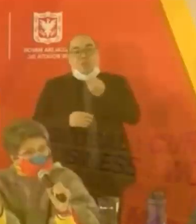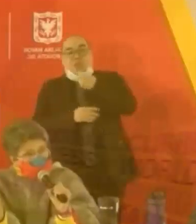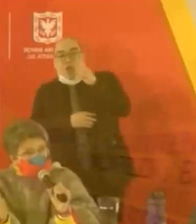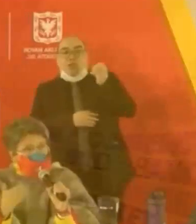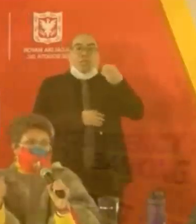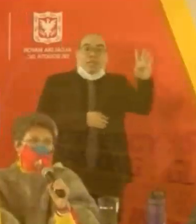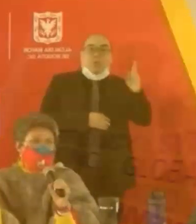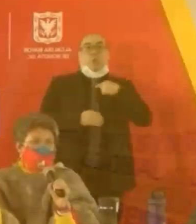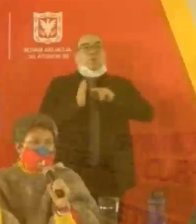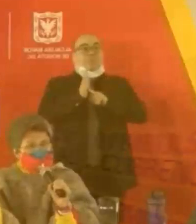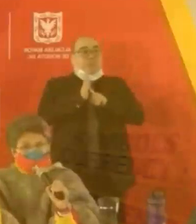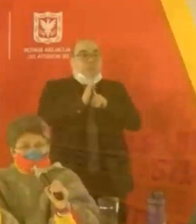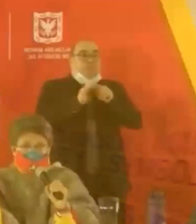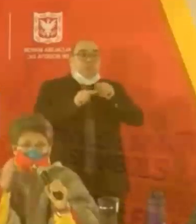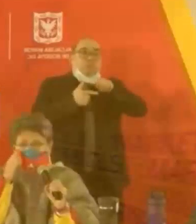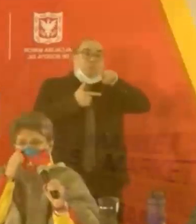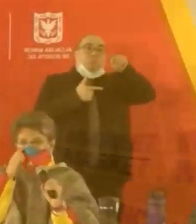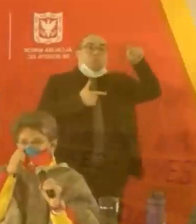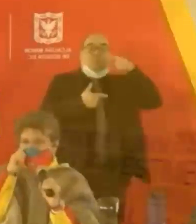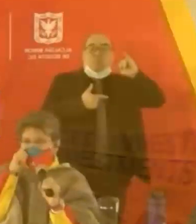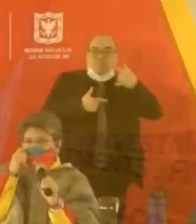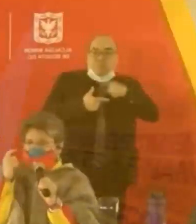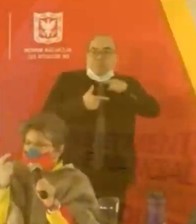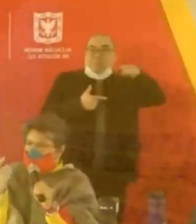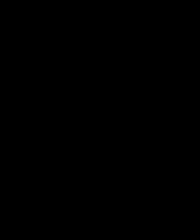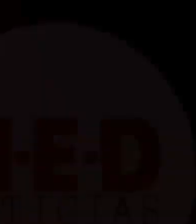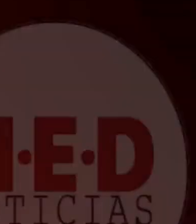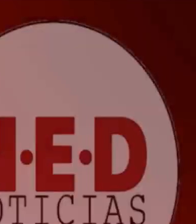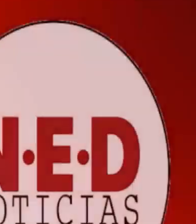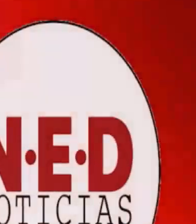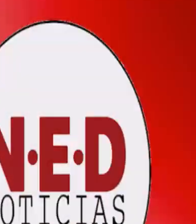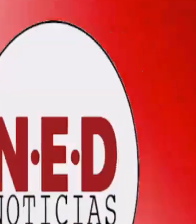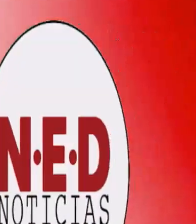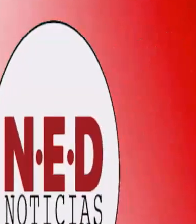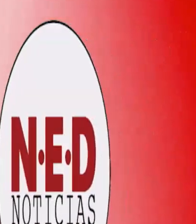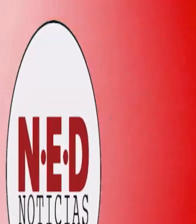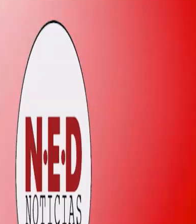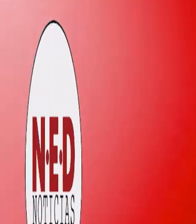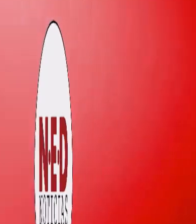casi 2 millones de venezolanos y yo pienso que pueden ser afectados por declaraciones de este tipo.